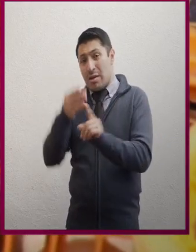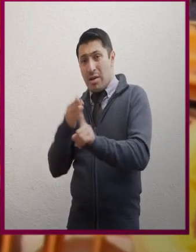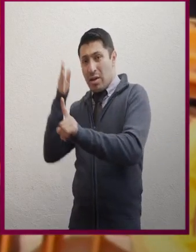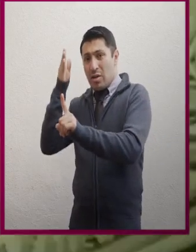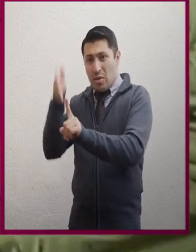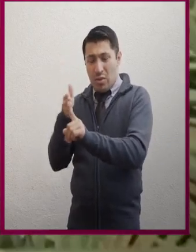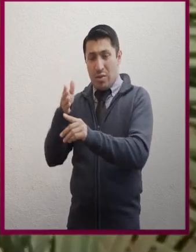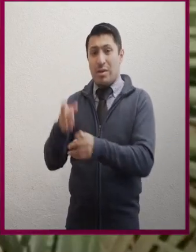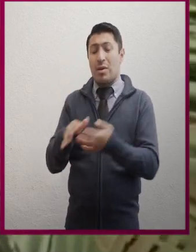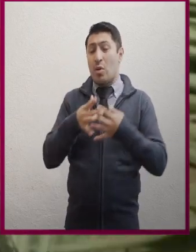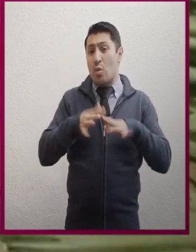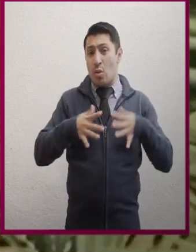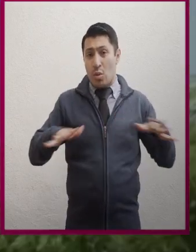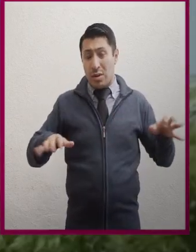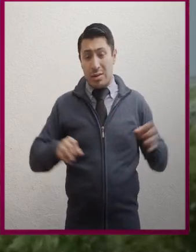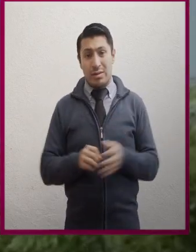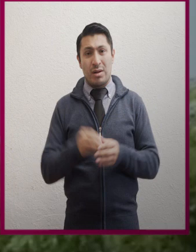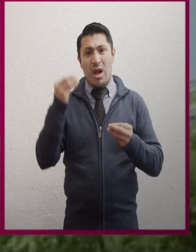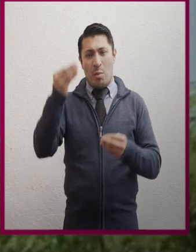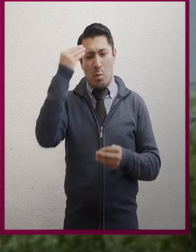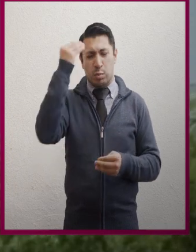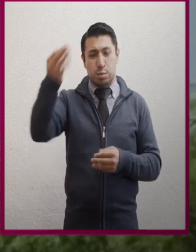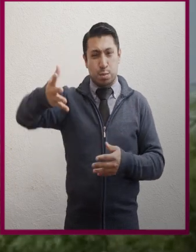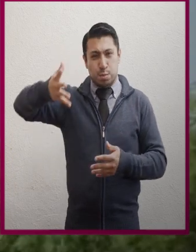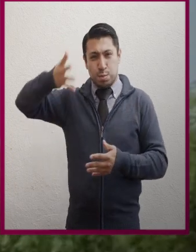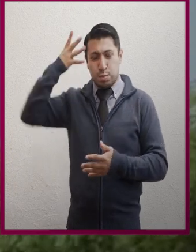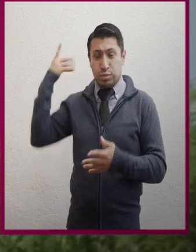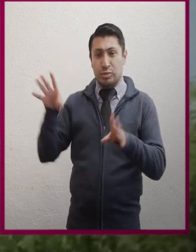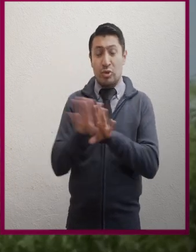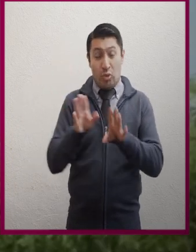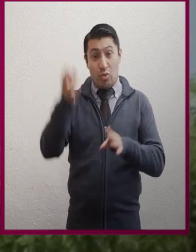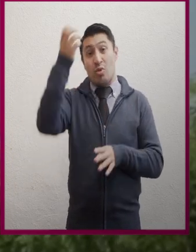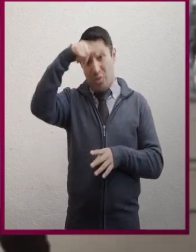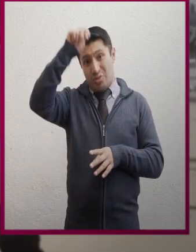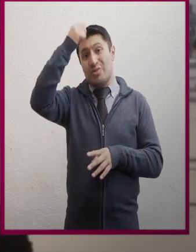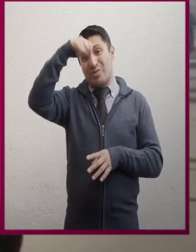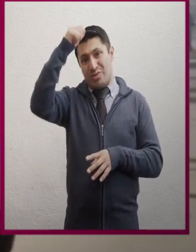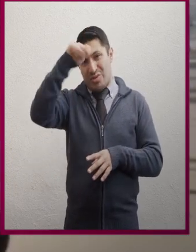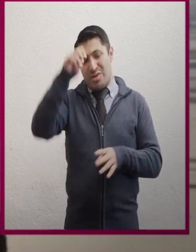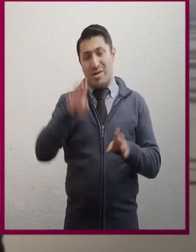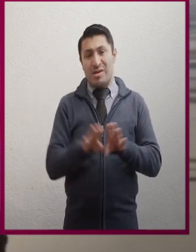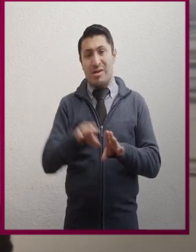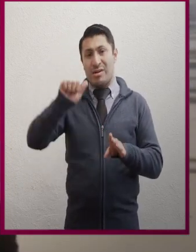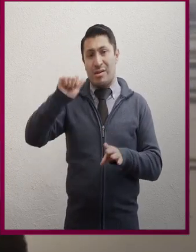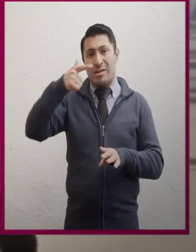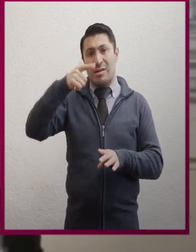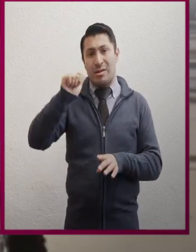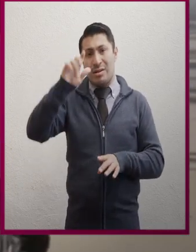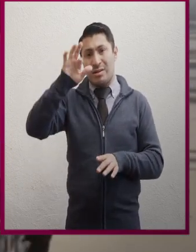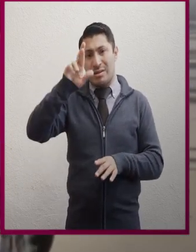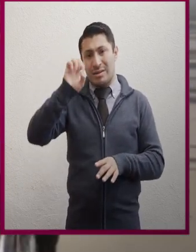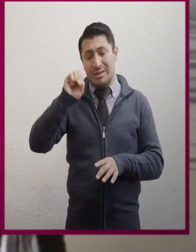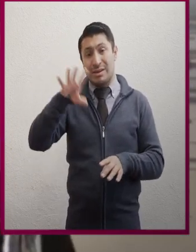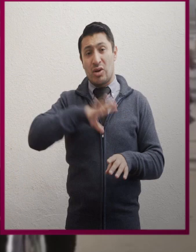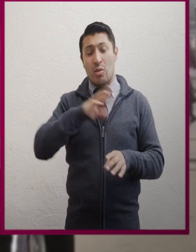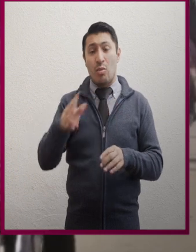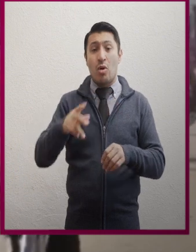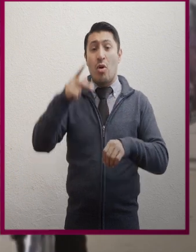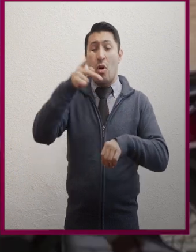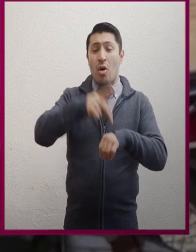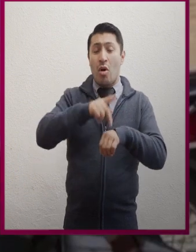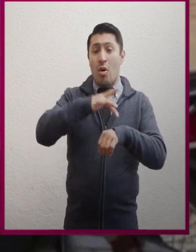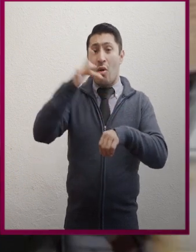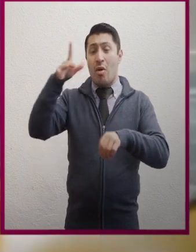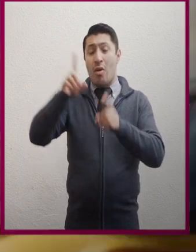mucho tiempo, cuando era un destino turístico, Agadez era conocida como la perla del desierto. Hoy en día, ya no